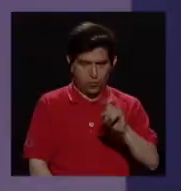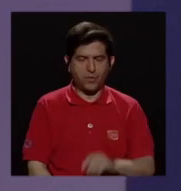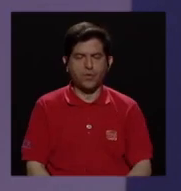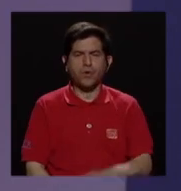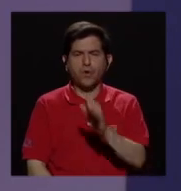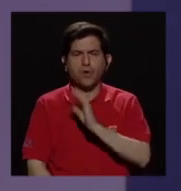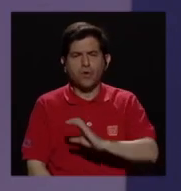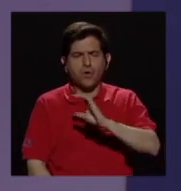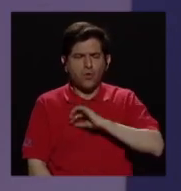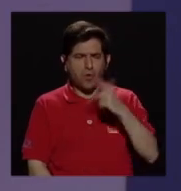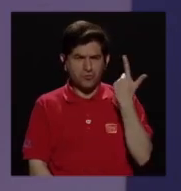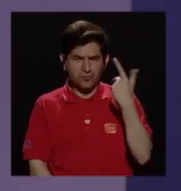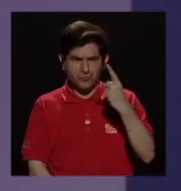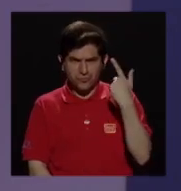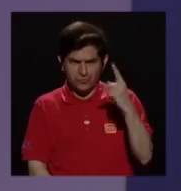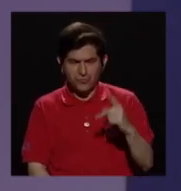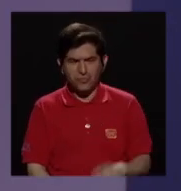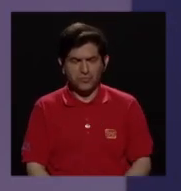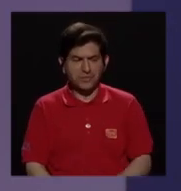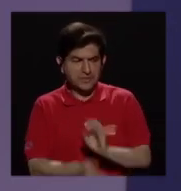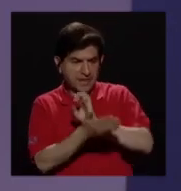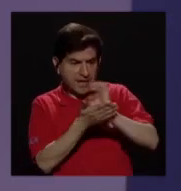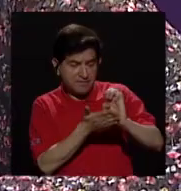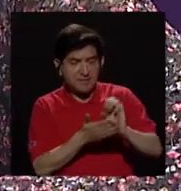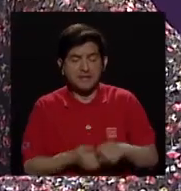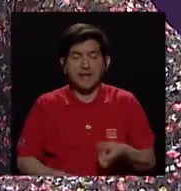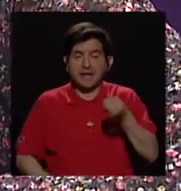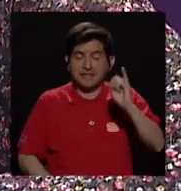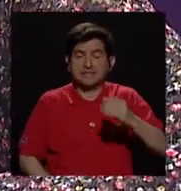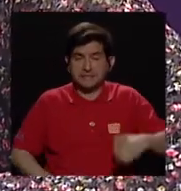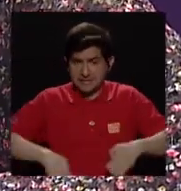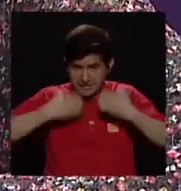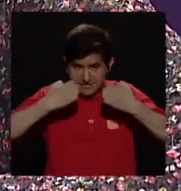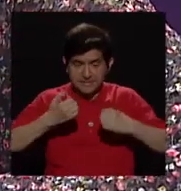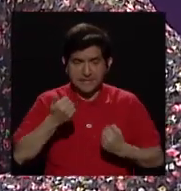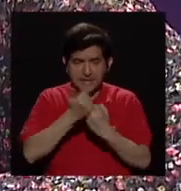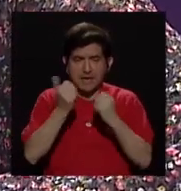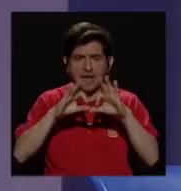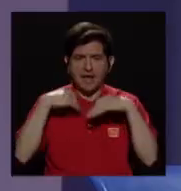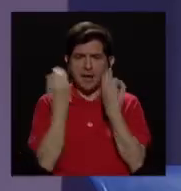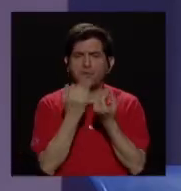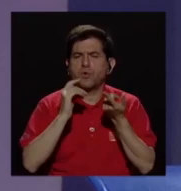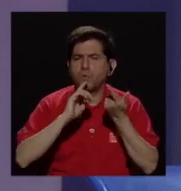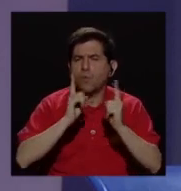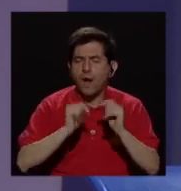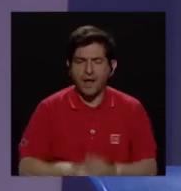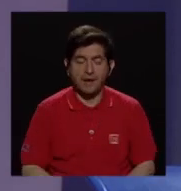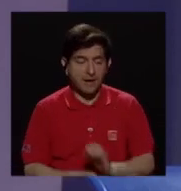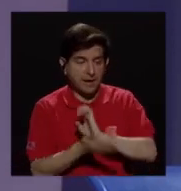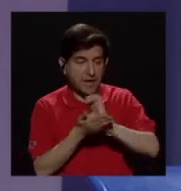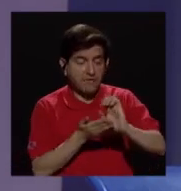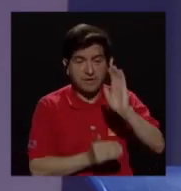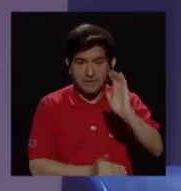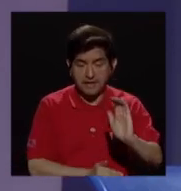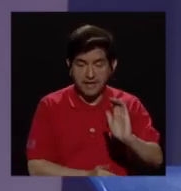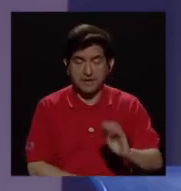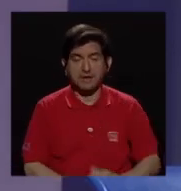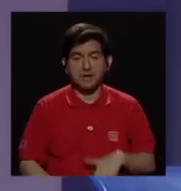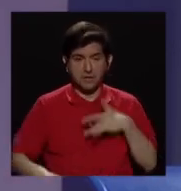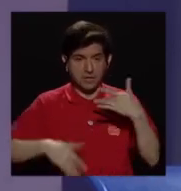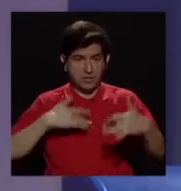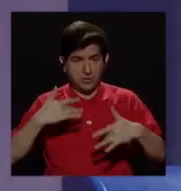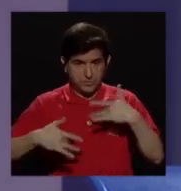de conductas de riesgo se previenen con el apoyo familiar? Prevenimos que este niño o esta niña se